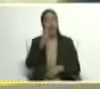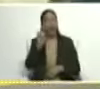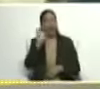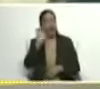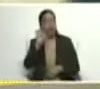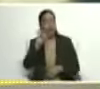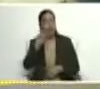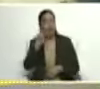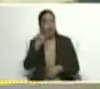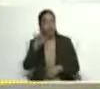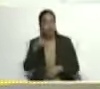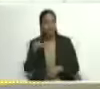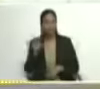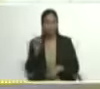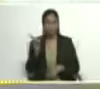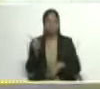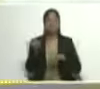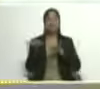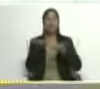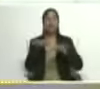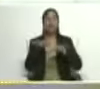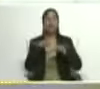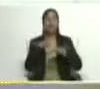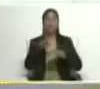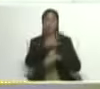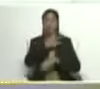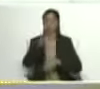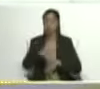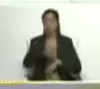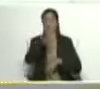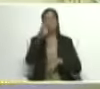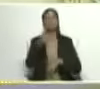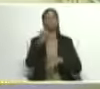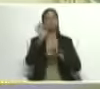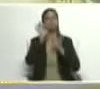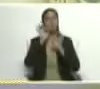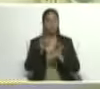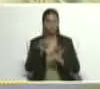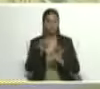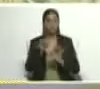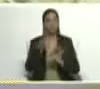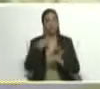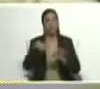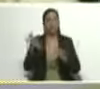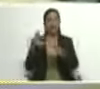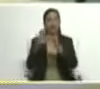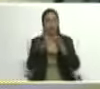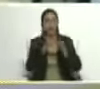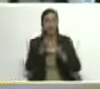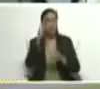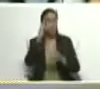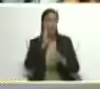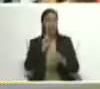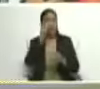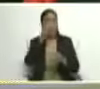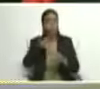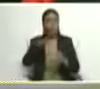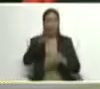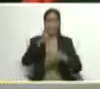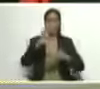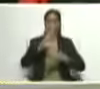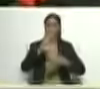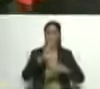recientemente designado como secretario general de la Alianza Bolivariana para los Pueblos de Nuestra América, compañero Jorge Arriaza.